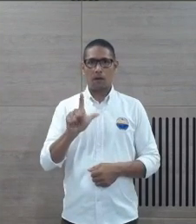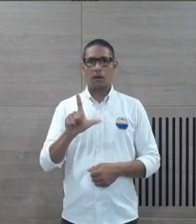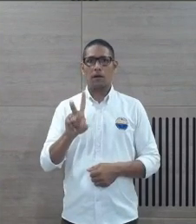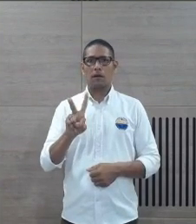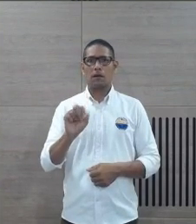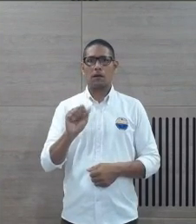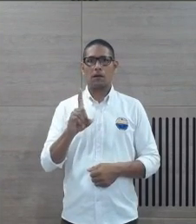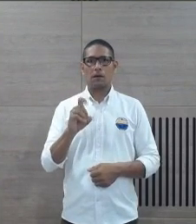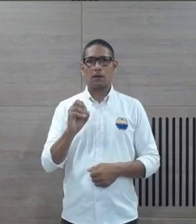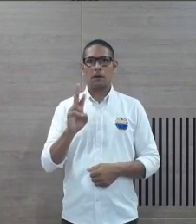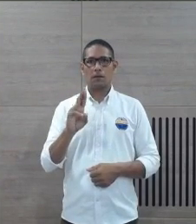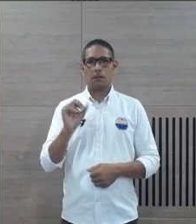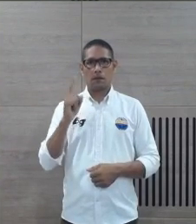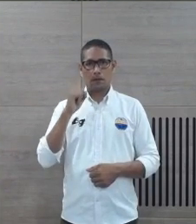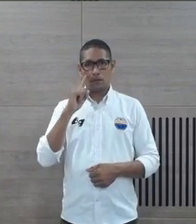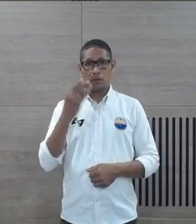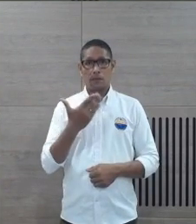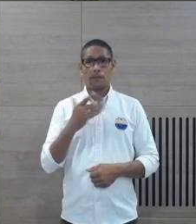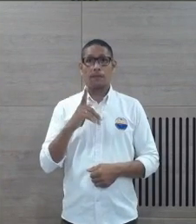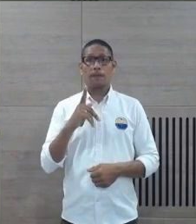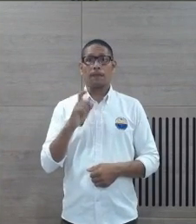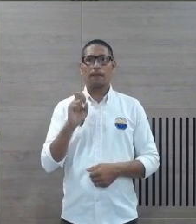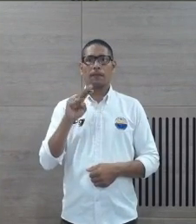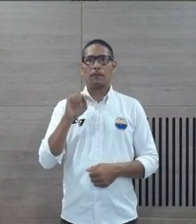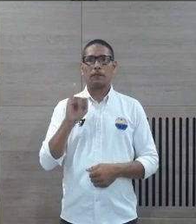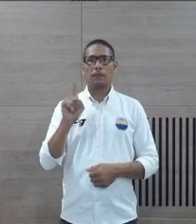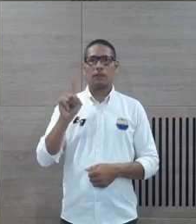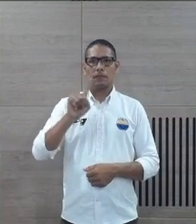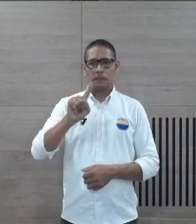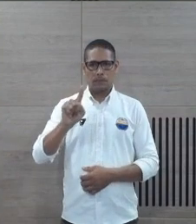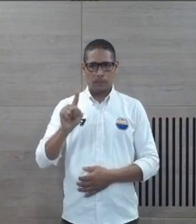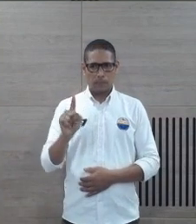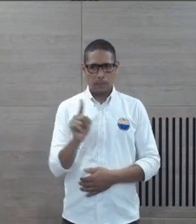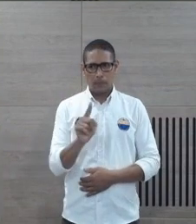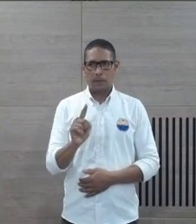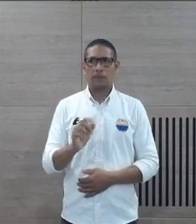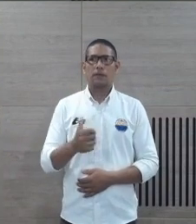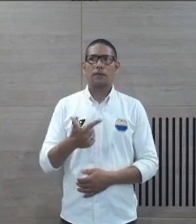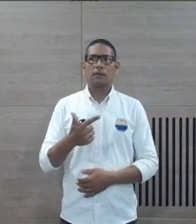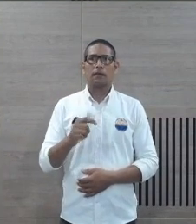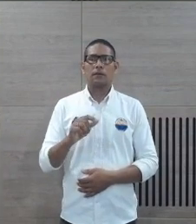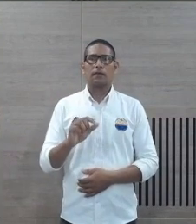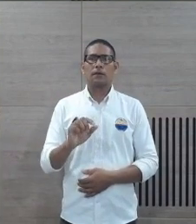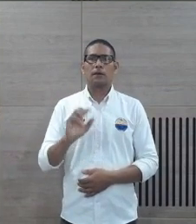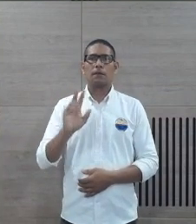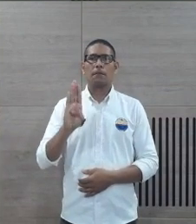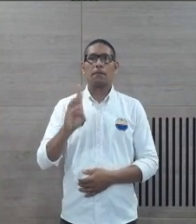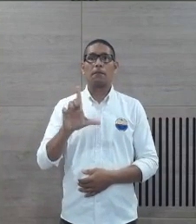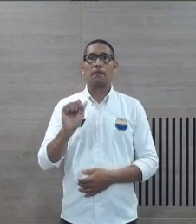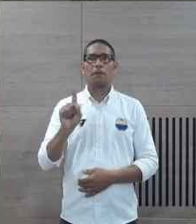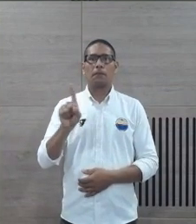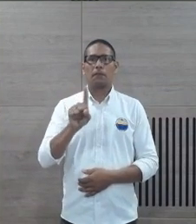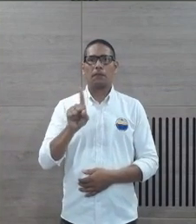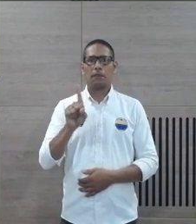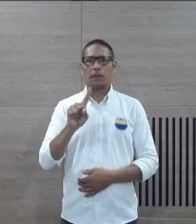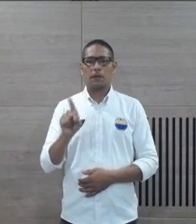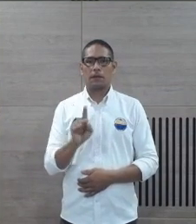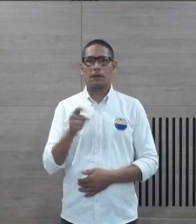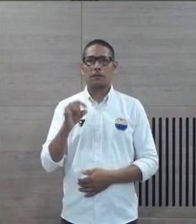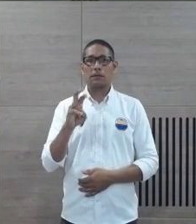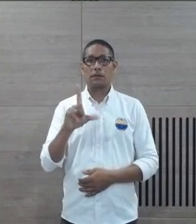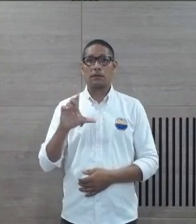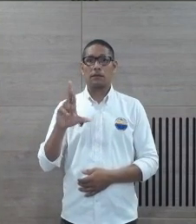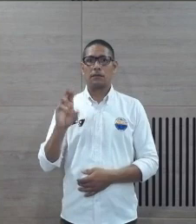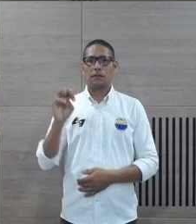Brujés Alvarado, Blas Guillermo Bustamante Torres, Jainer Cantero